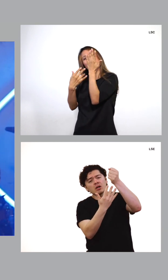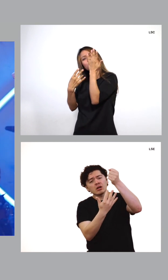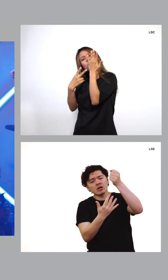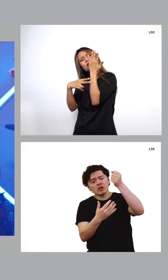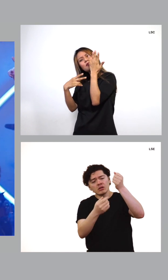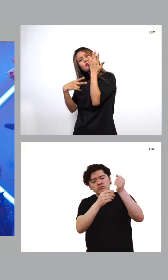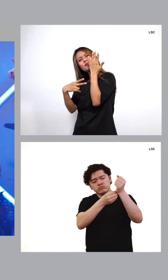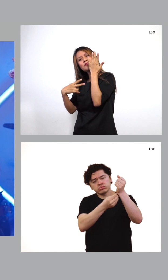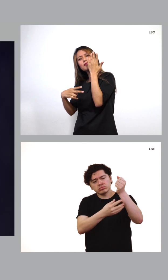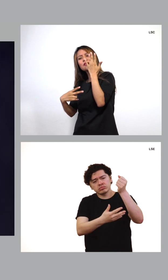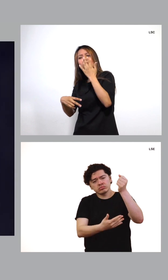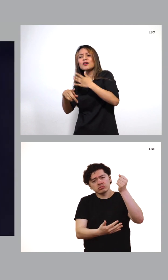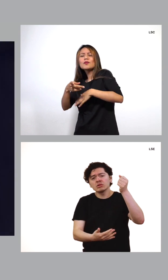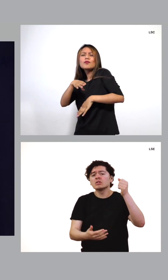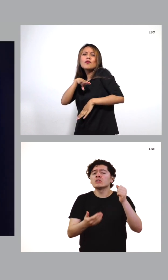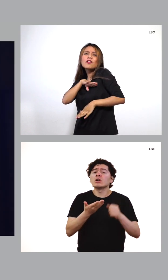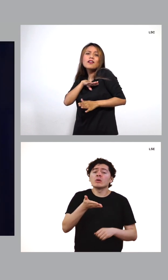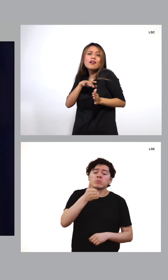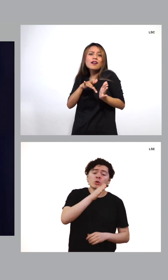murió Jesús.